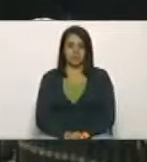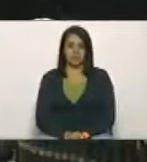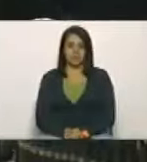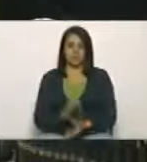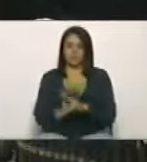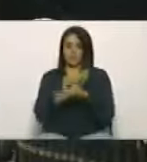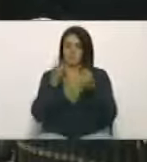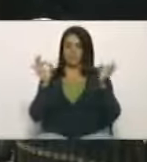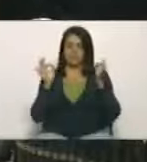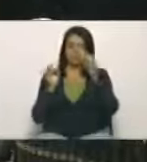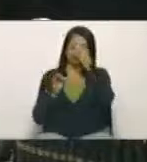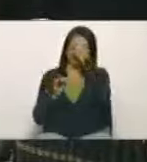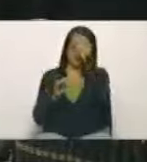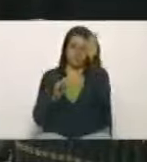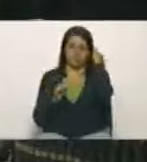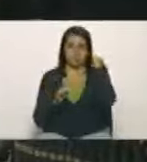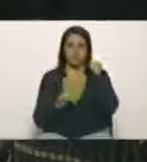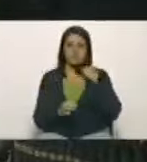Excelente.